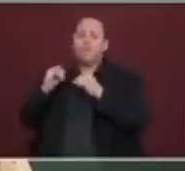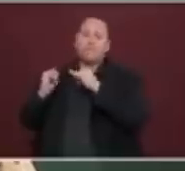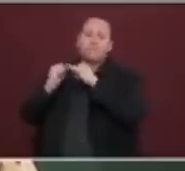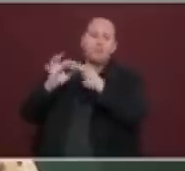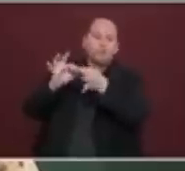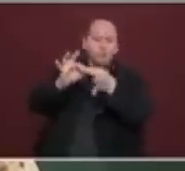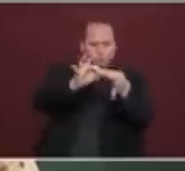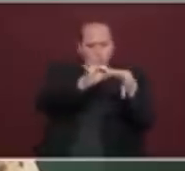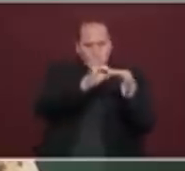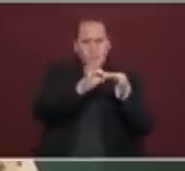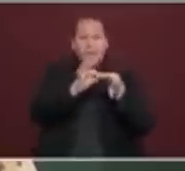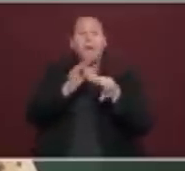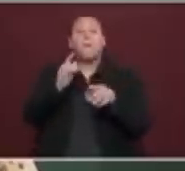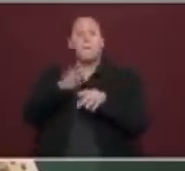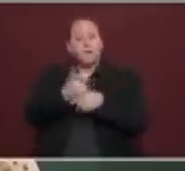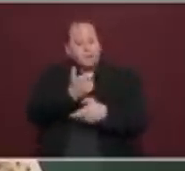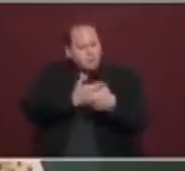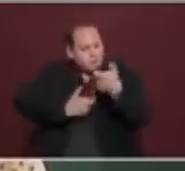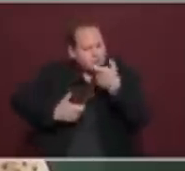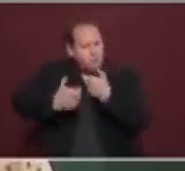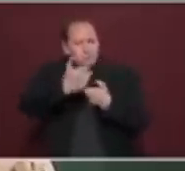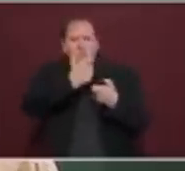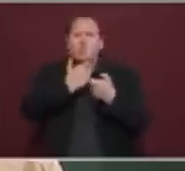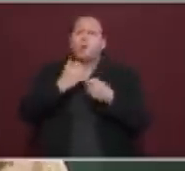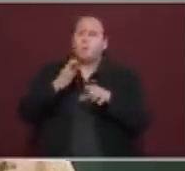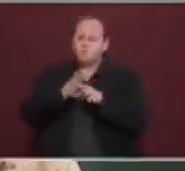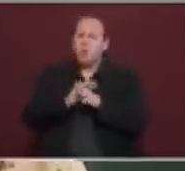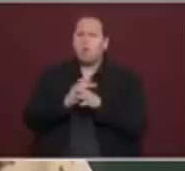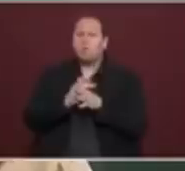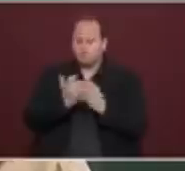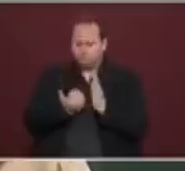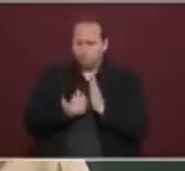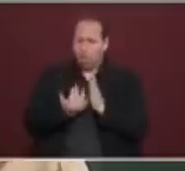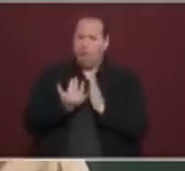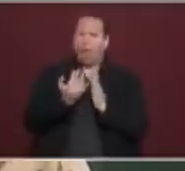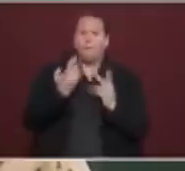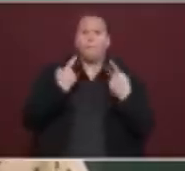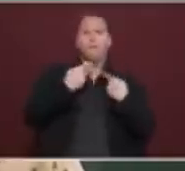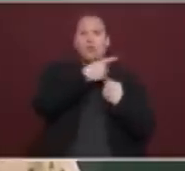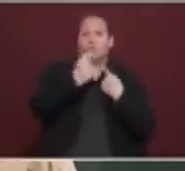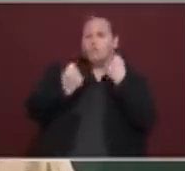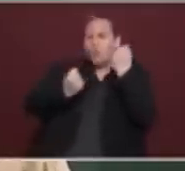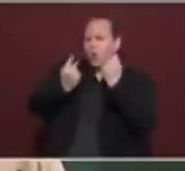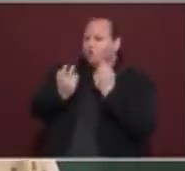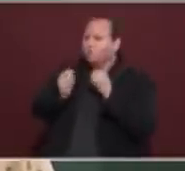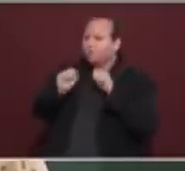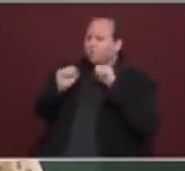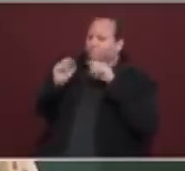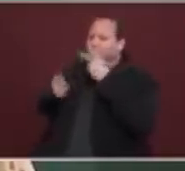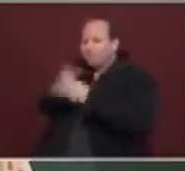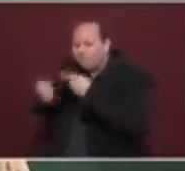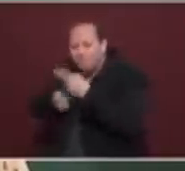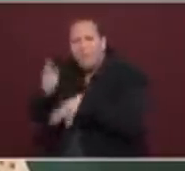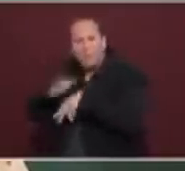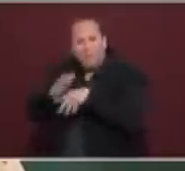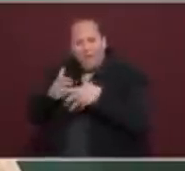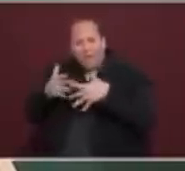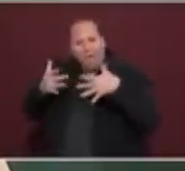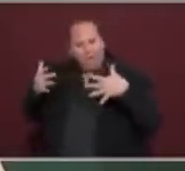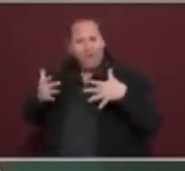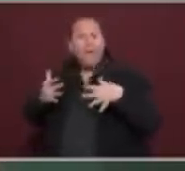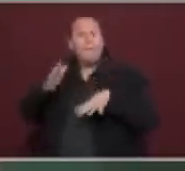mayor actividad económica una recupera su recuperación del flujo de turistas una demanda para que las fuerzas de seguridad